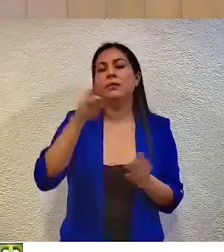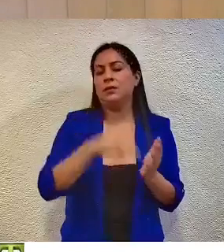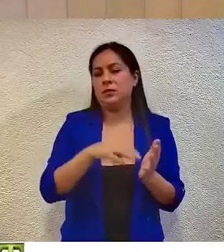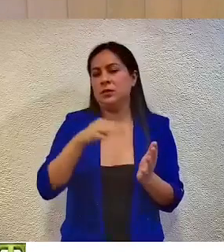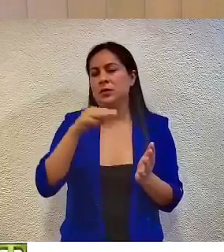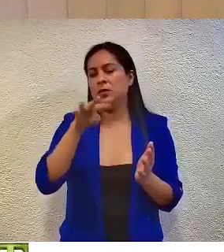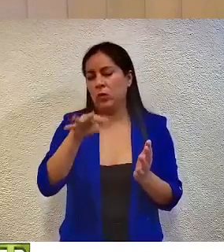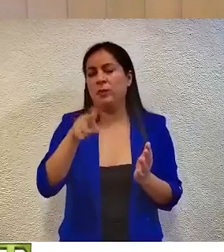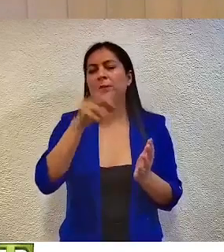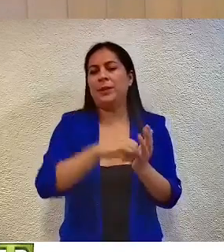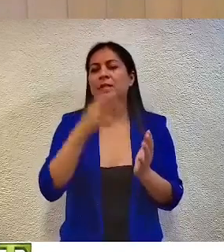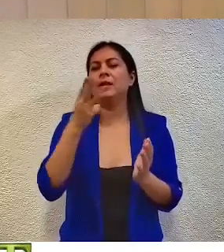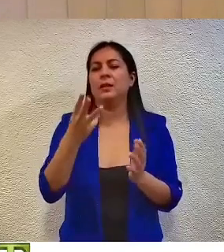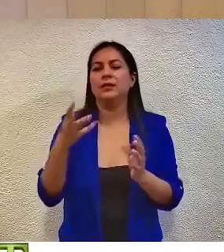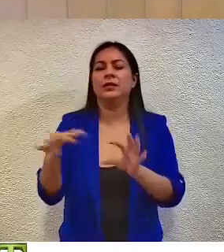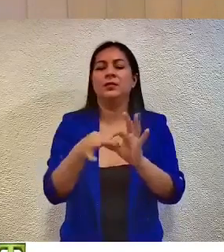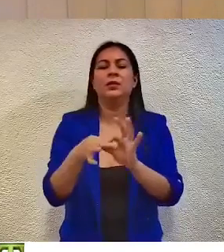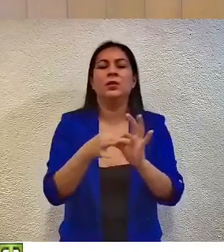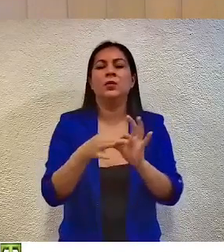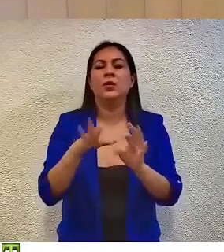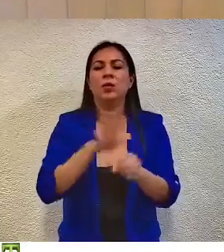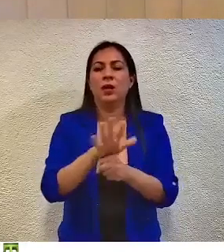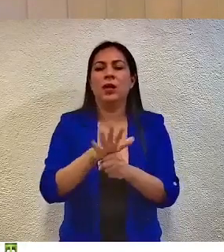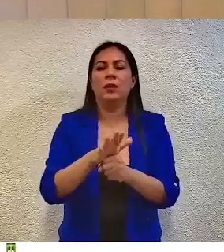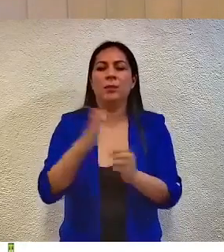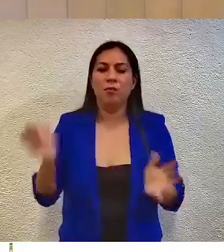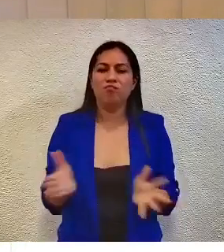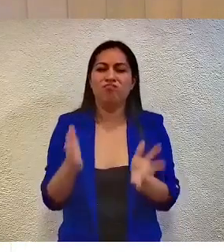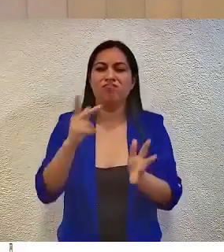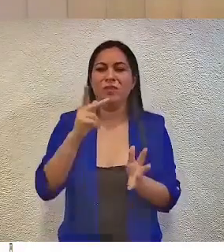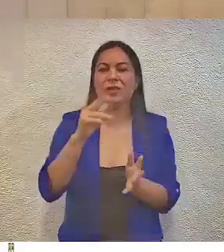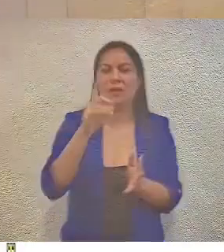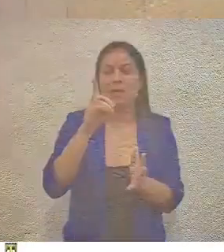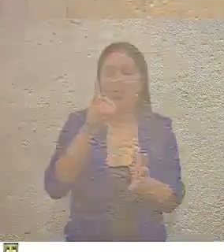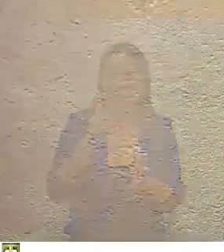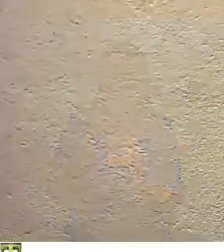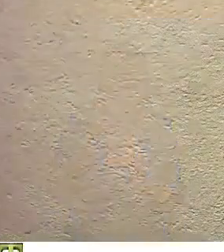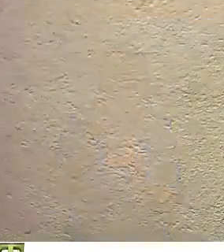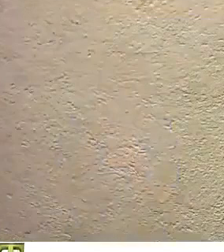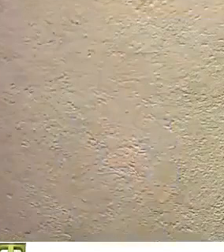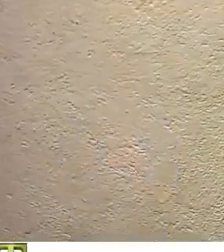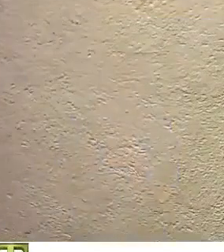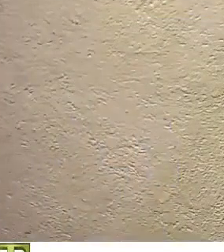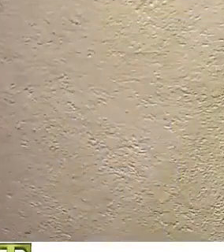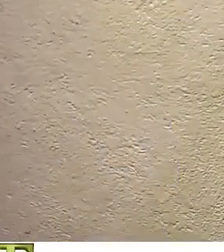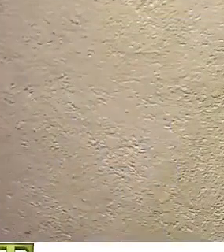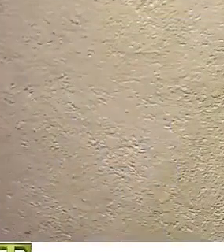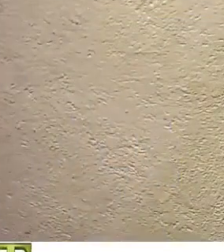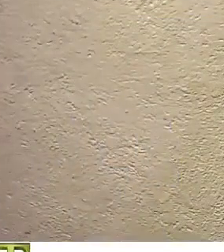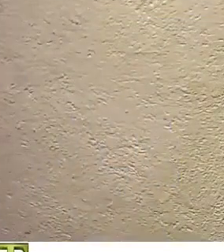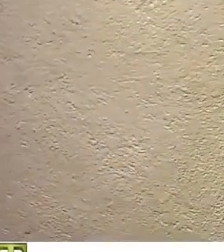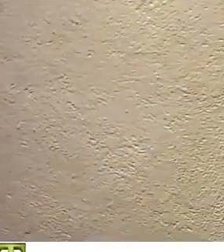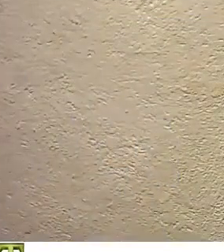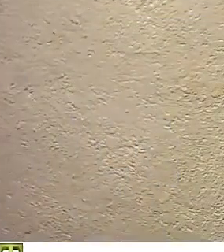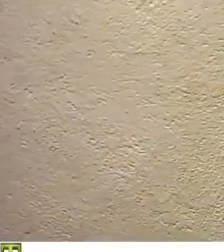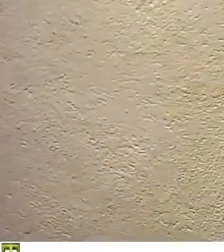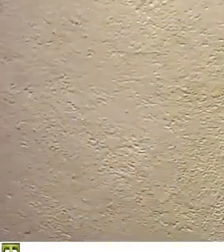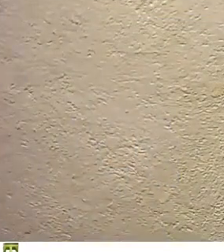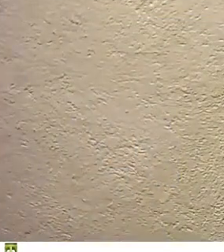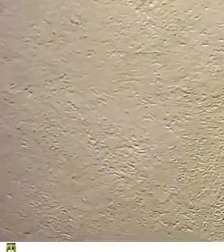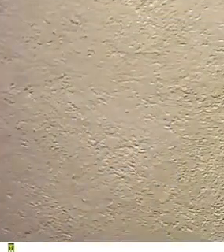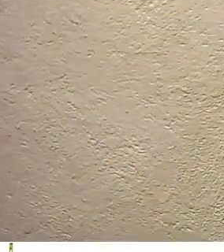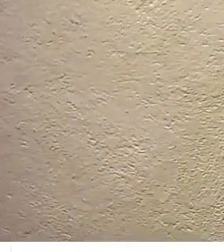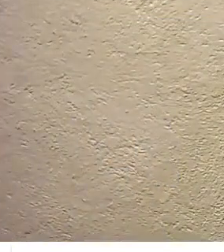TE/RAP/19/2023 relativo al recurso de apelación promovido por el Partido Revolucionario Institucional en contra del acuerdo del 18 de octubre emitido por